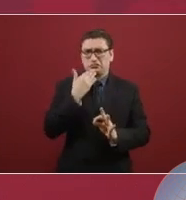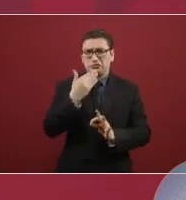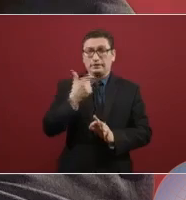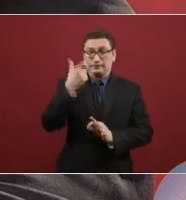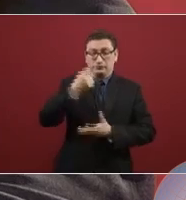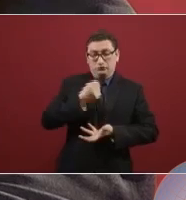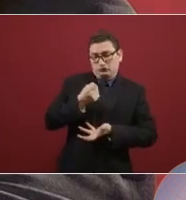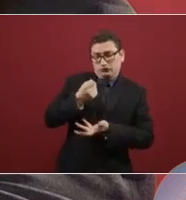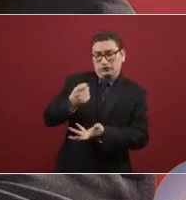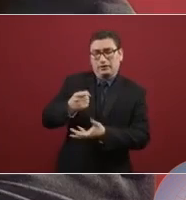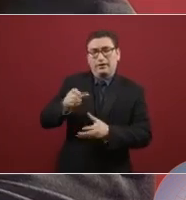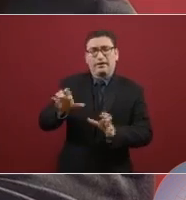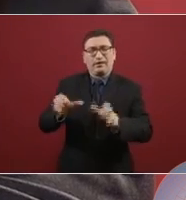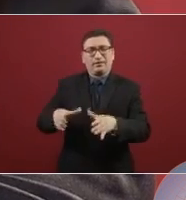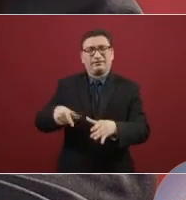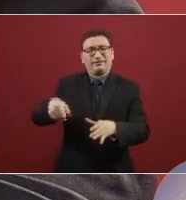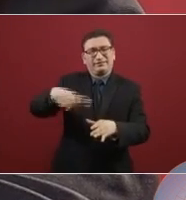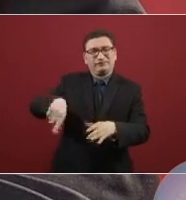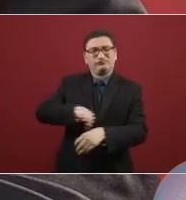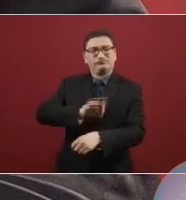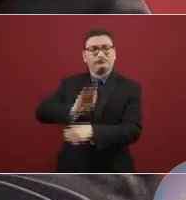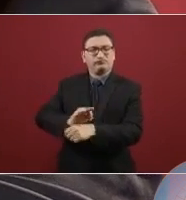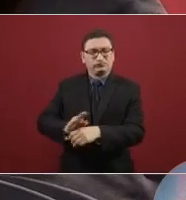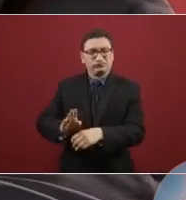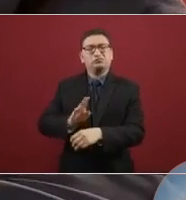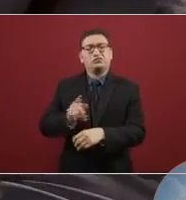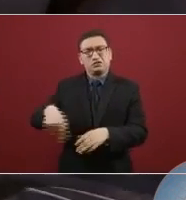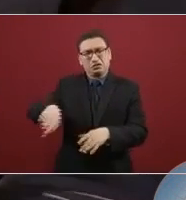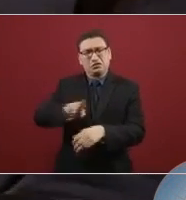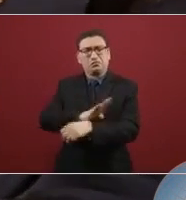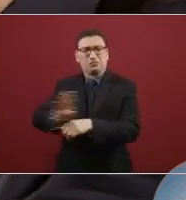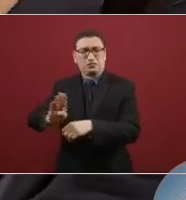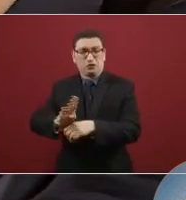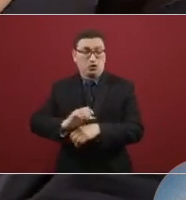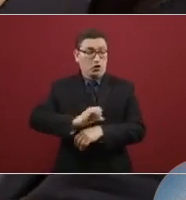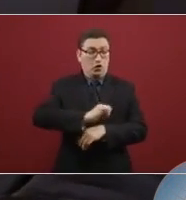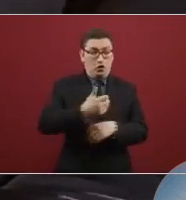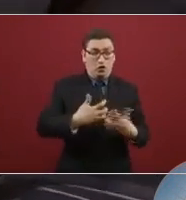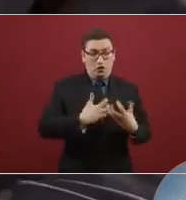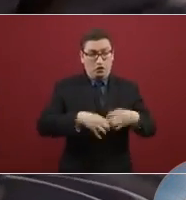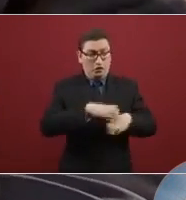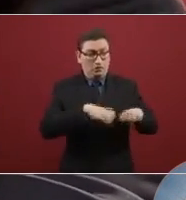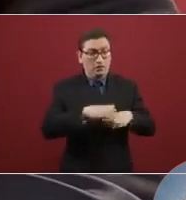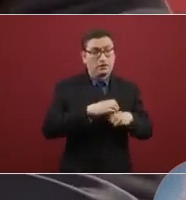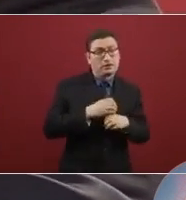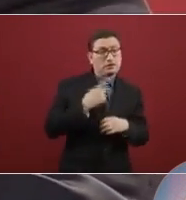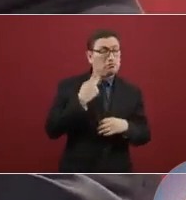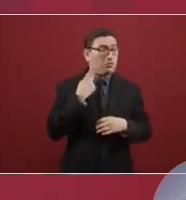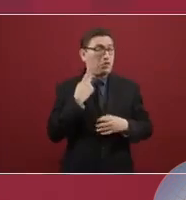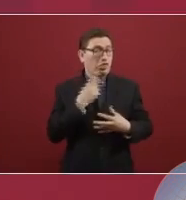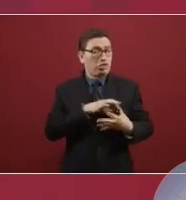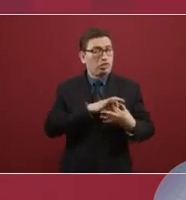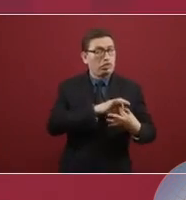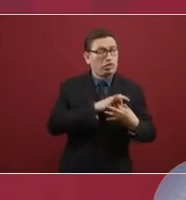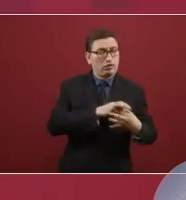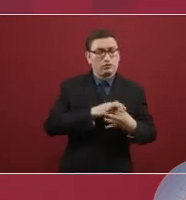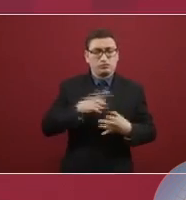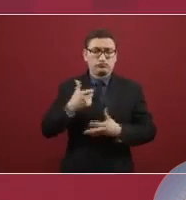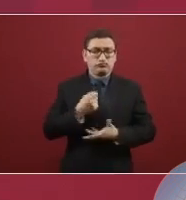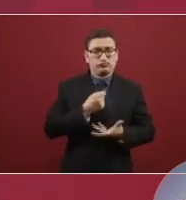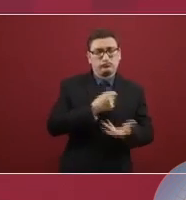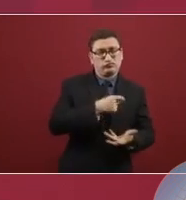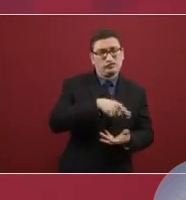las comunidades no se entrega a contratistas vinculados con políticos que se roban